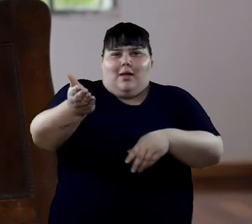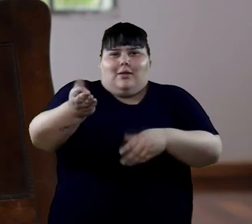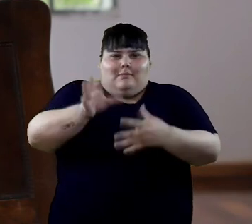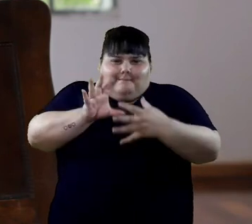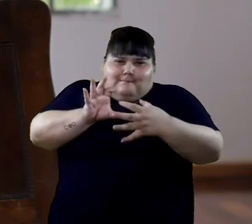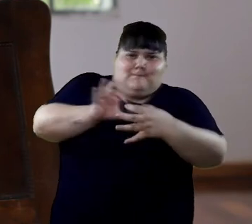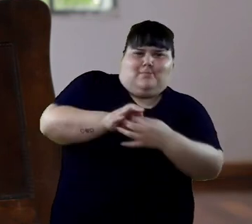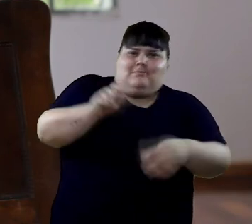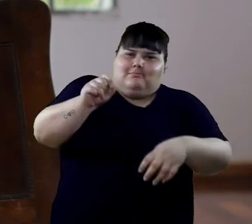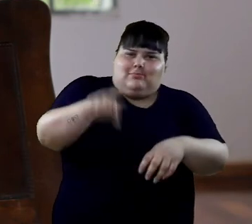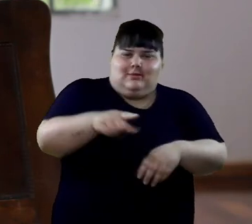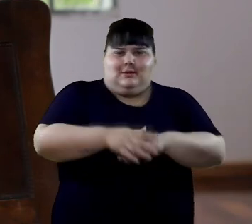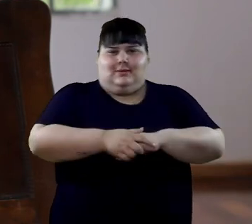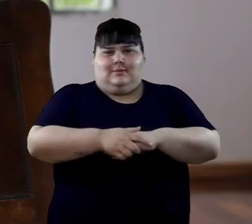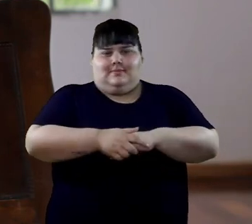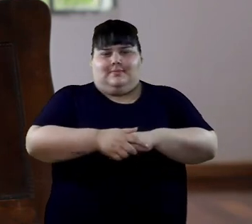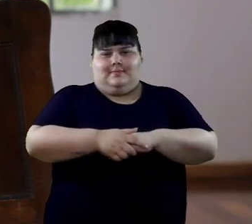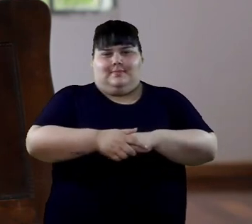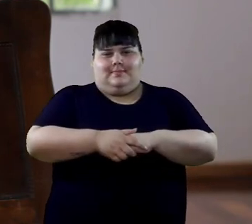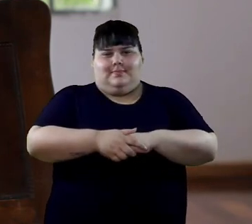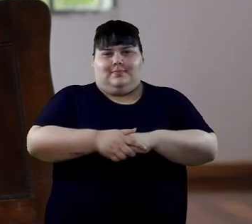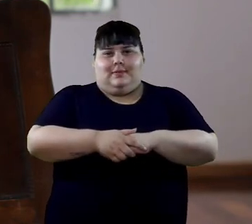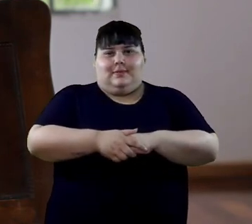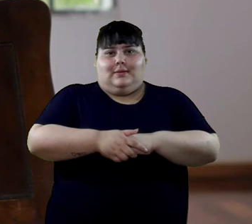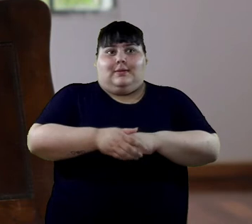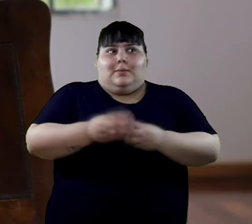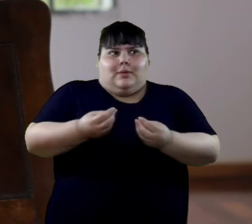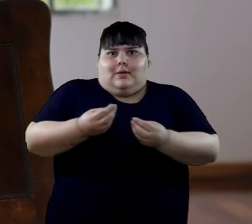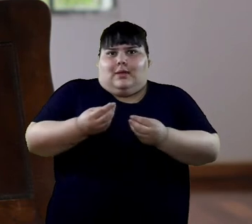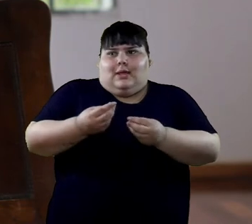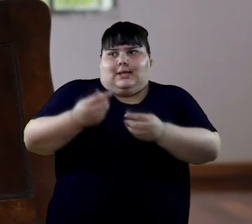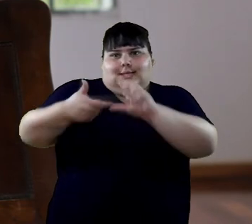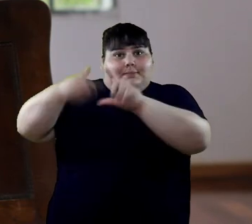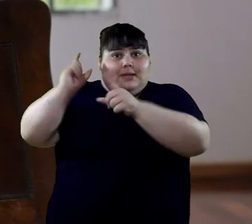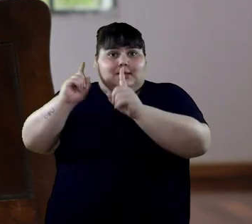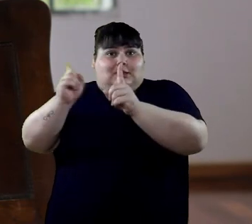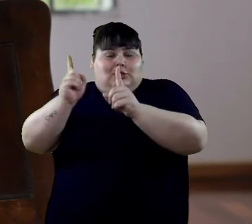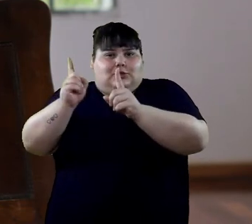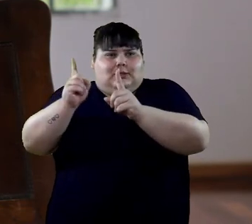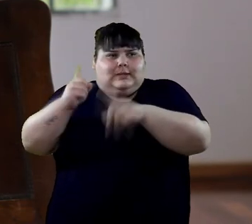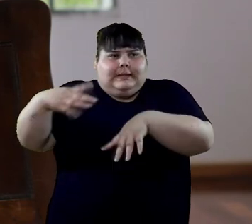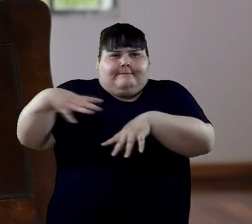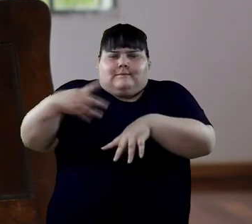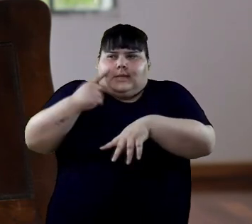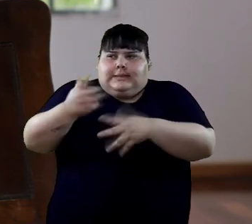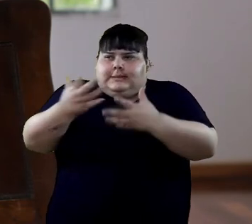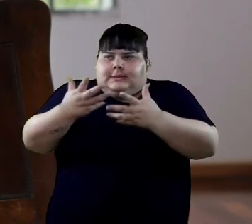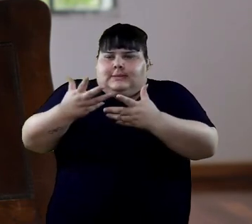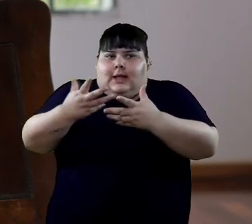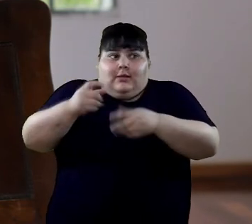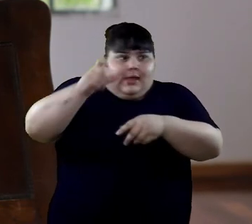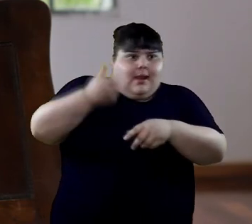inherente al ser humano hacia lo humano está ahí pude reconciliarme en algún punto de mi recorrido